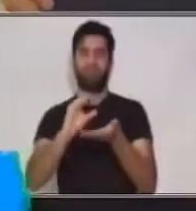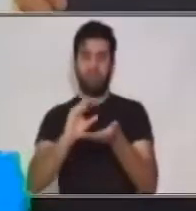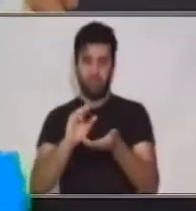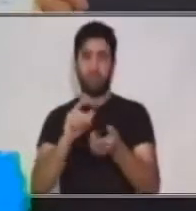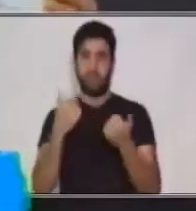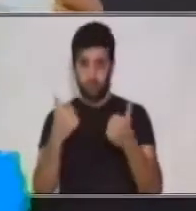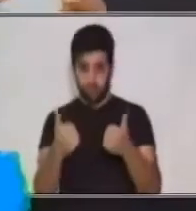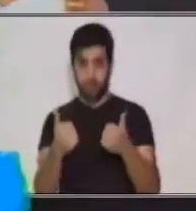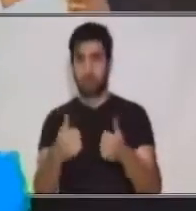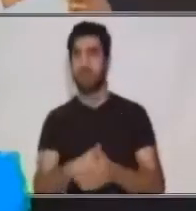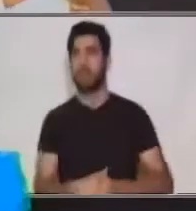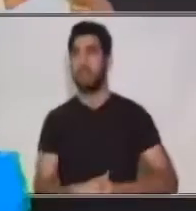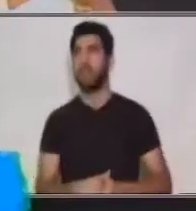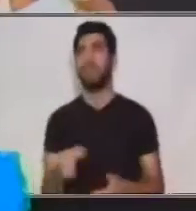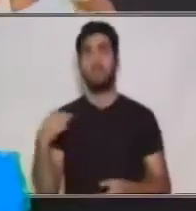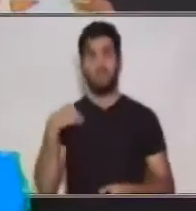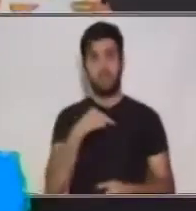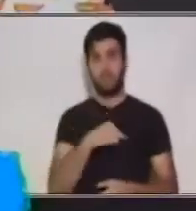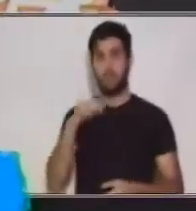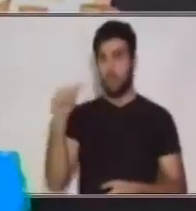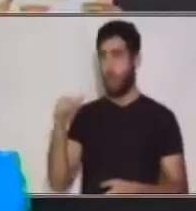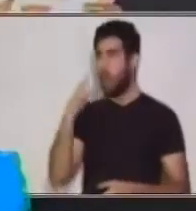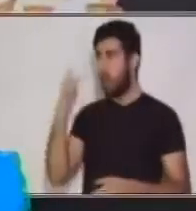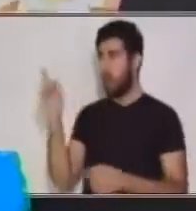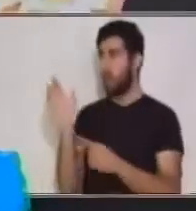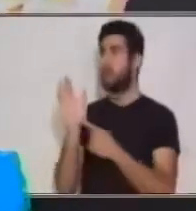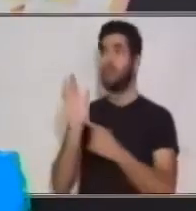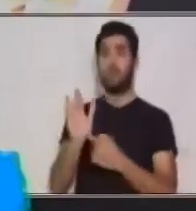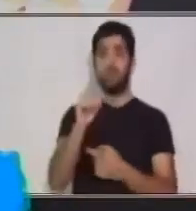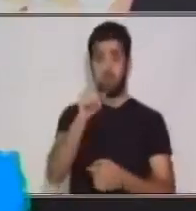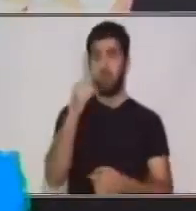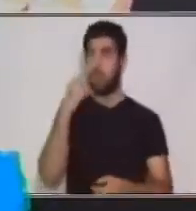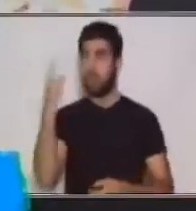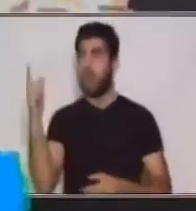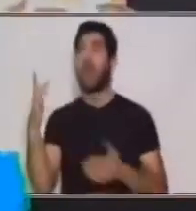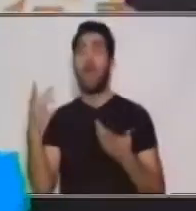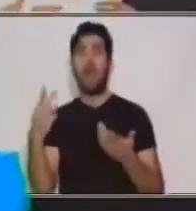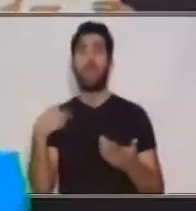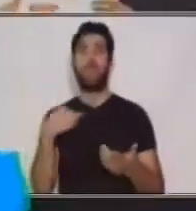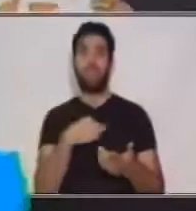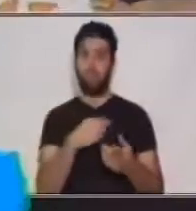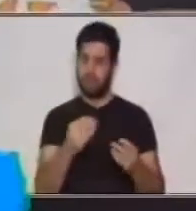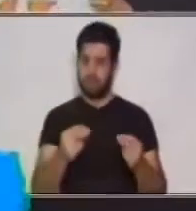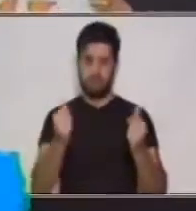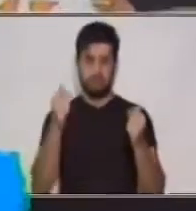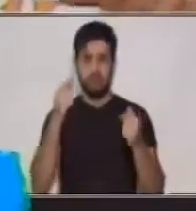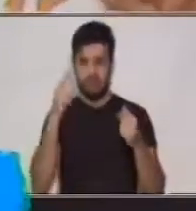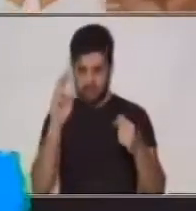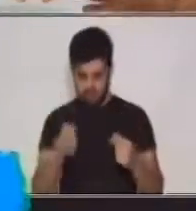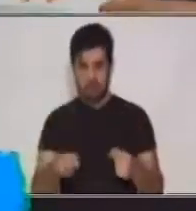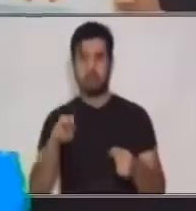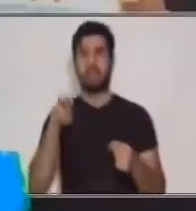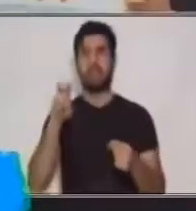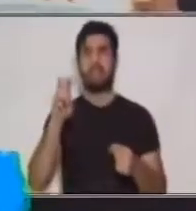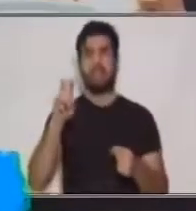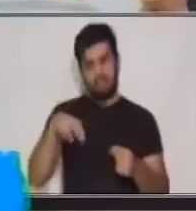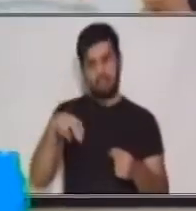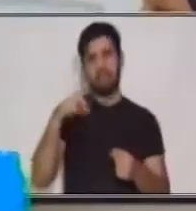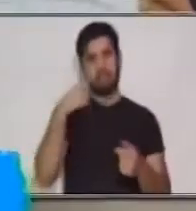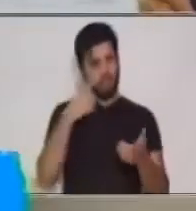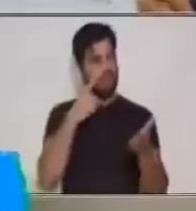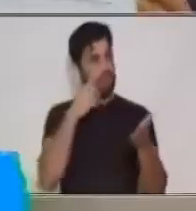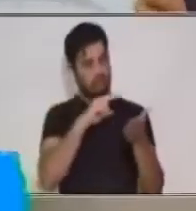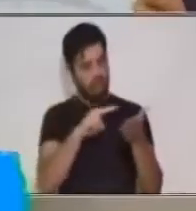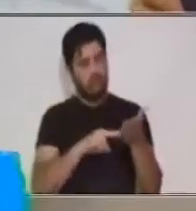que demostrar que cualquiera de estos postulados que hoy vieron, tenemos que fundamentar si son congruentes o no. Así